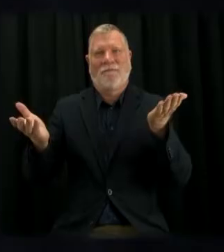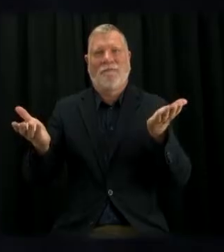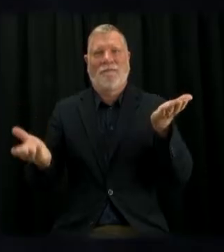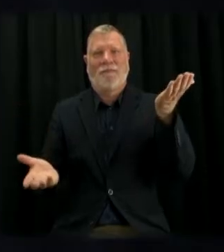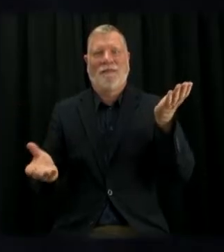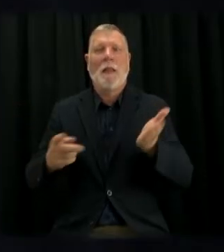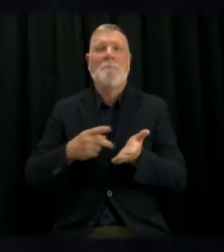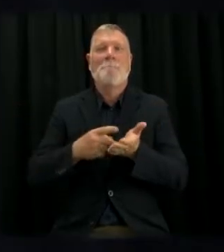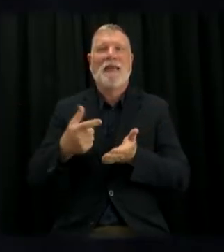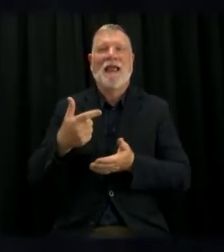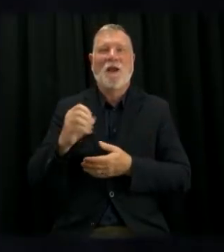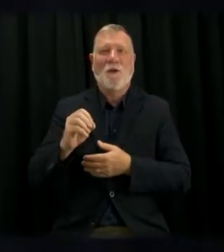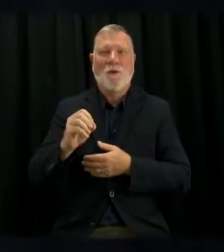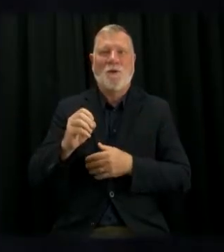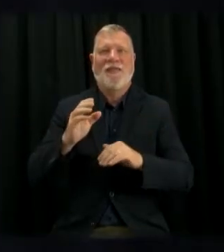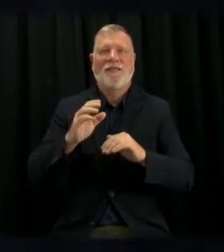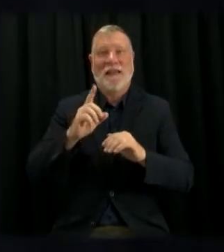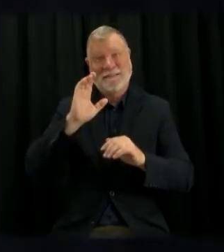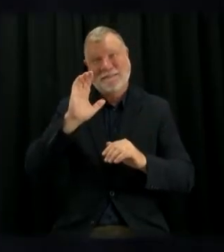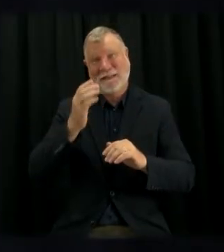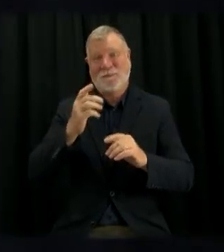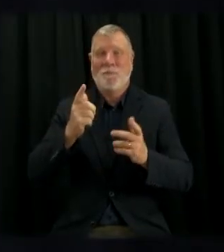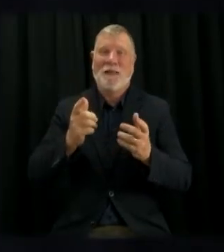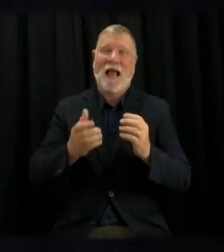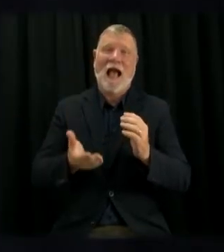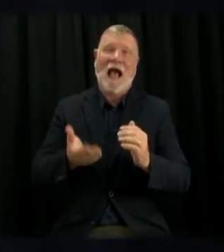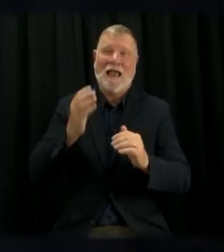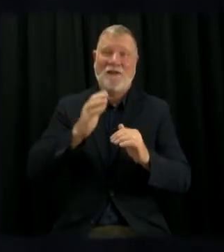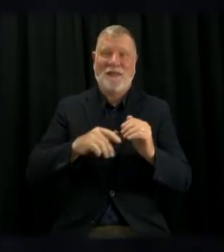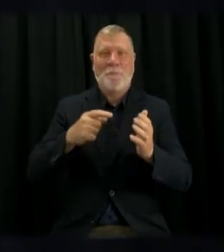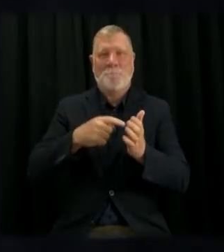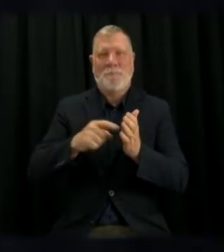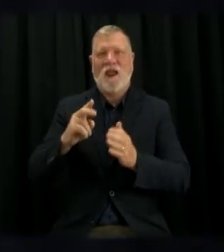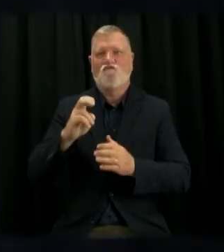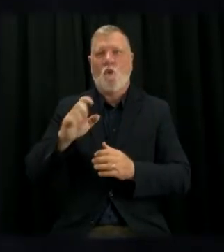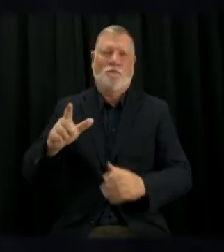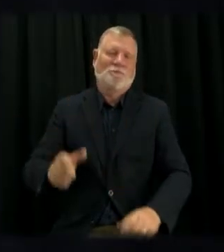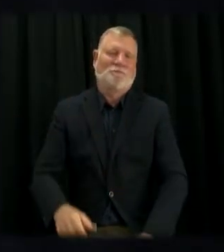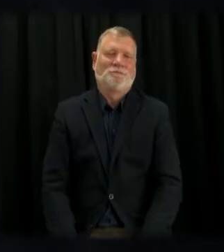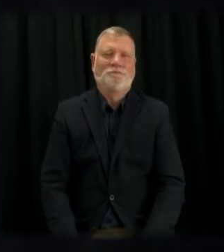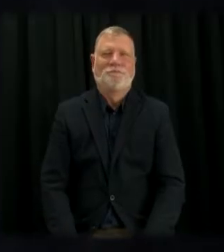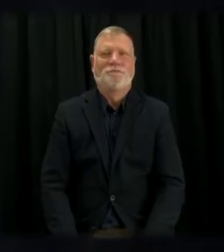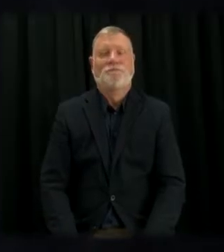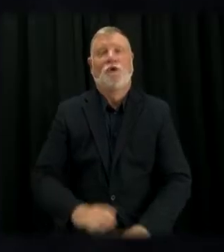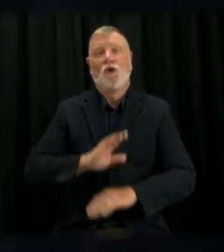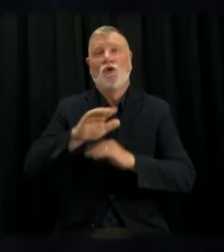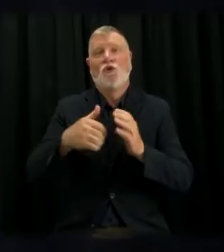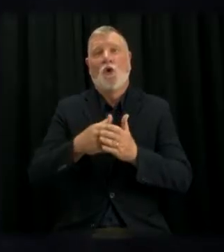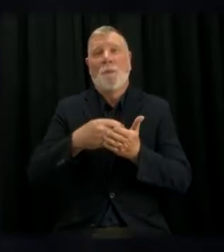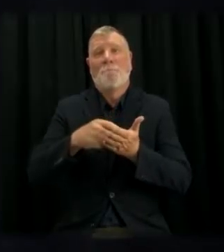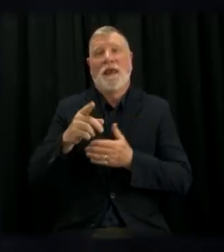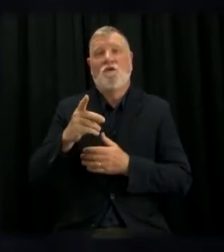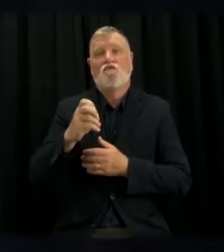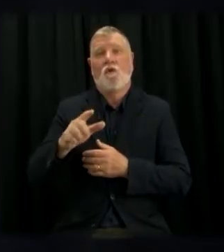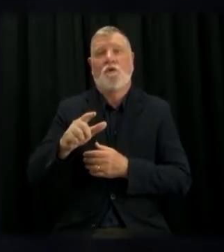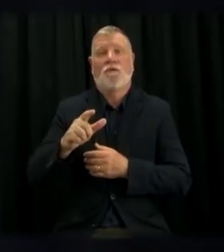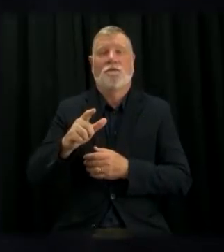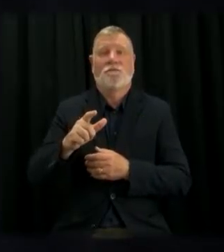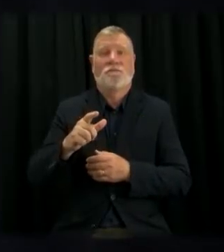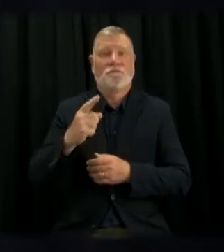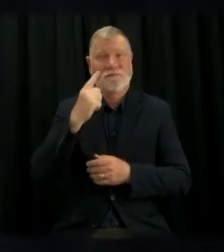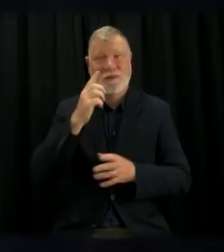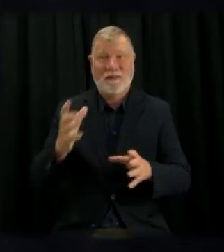reciben, están activos. Así que el retiro es mayor que la nómina. El pago de nómina total